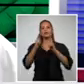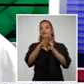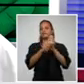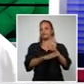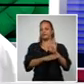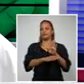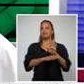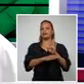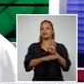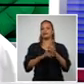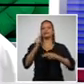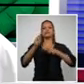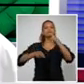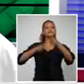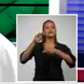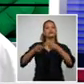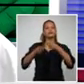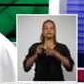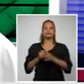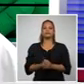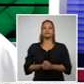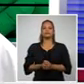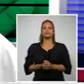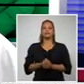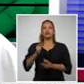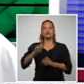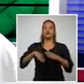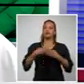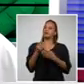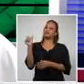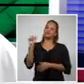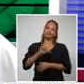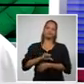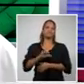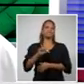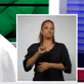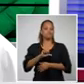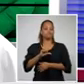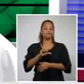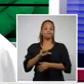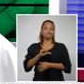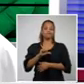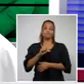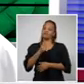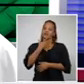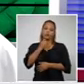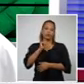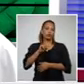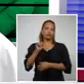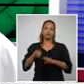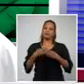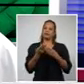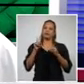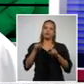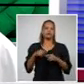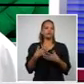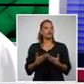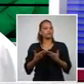reiteran en varias de ellas. Hoy un día malo, lamentablemente no es lo que se merecen nuestros niños, nuestros jóvenes,